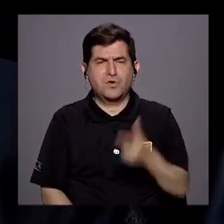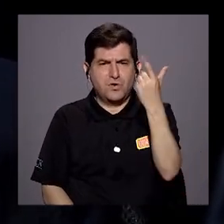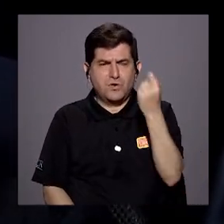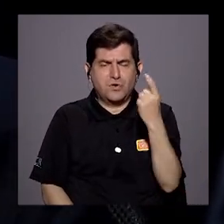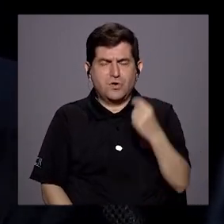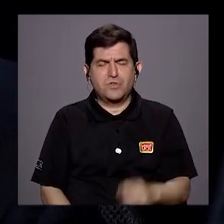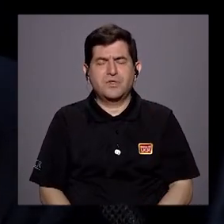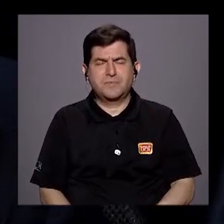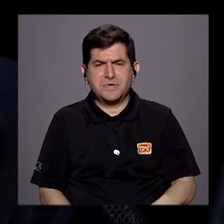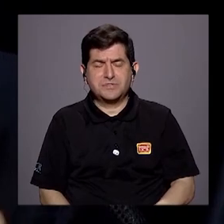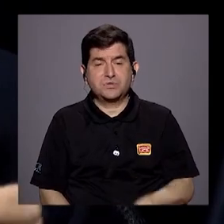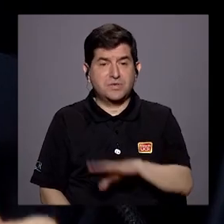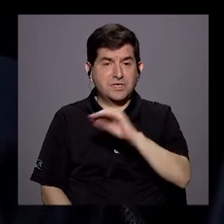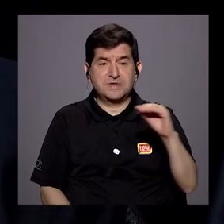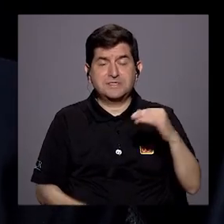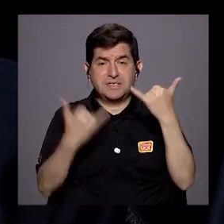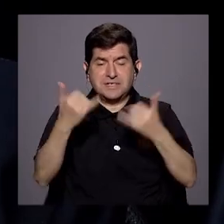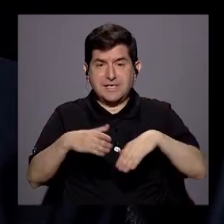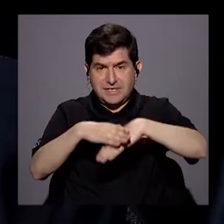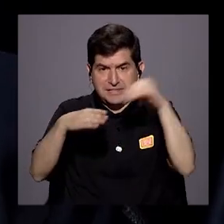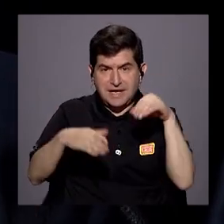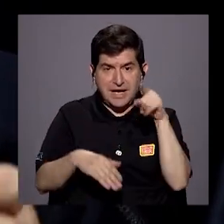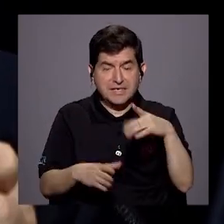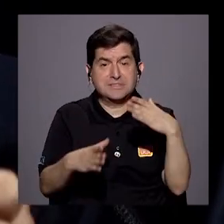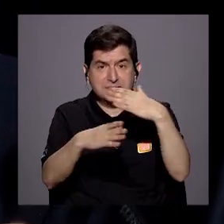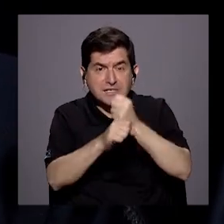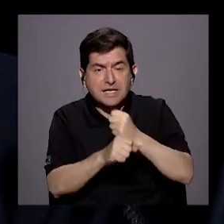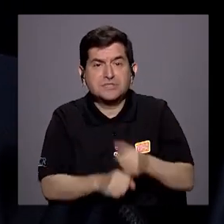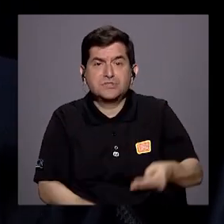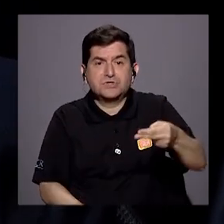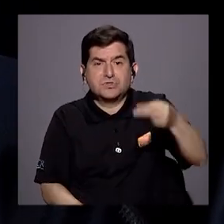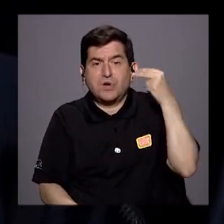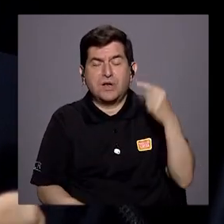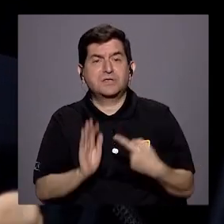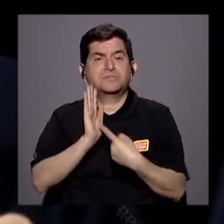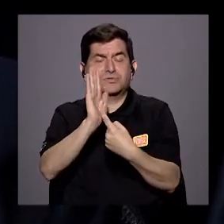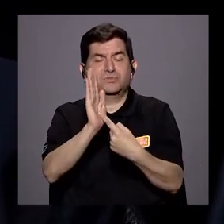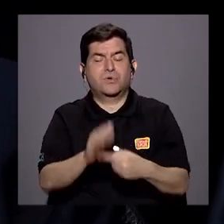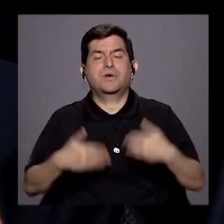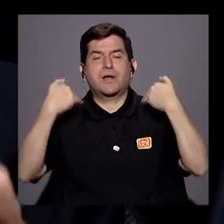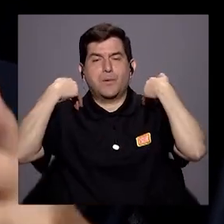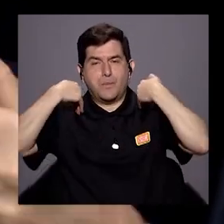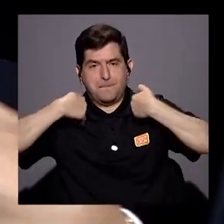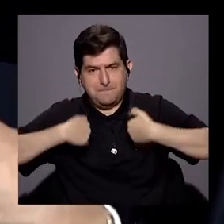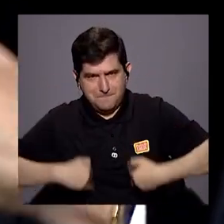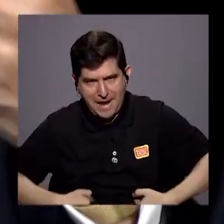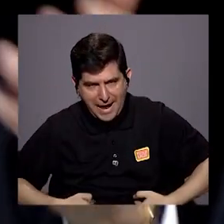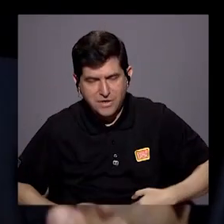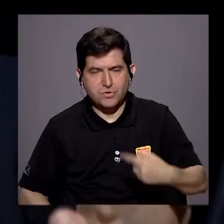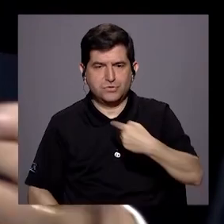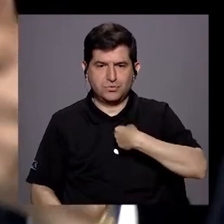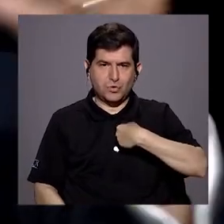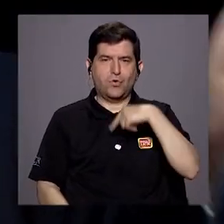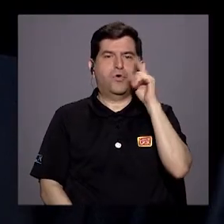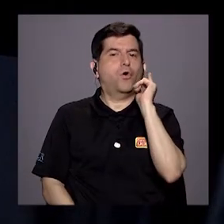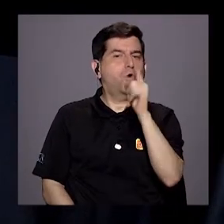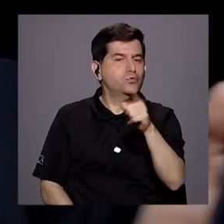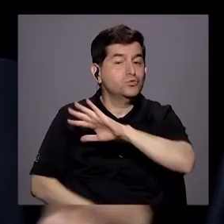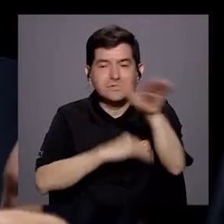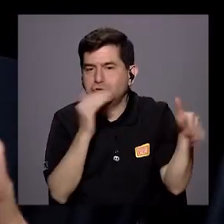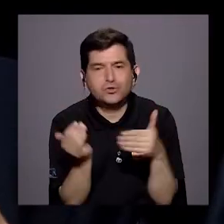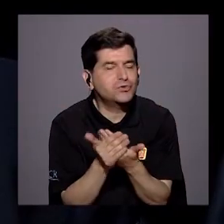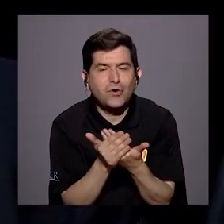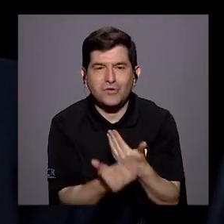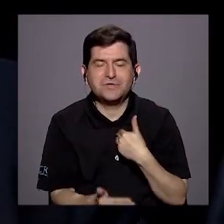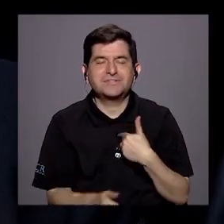complementarias de llevárselo de una vez si hacen eso la historia nos señala que los humanos yo usted o mal todos